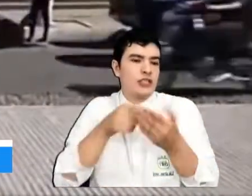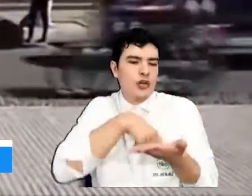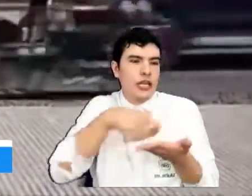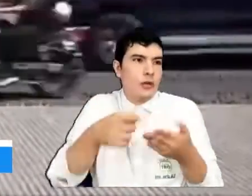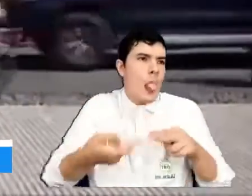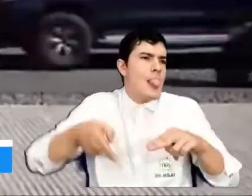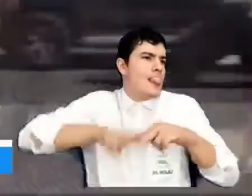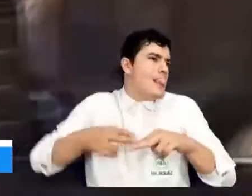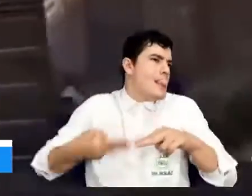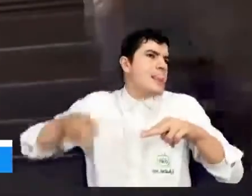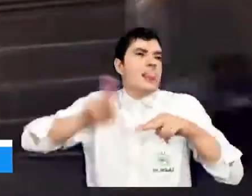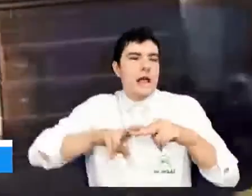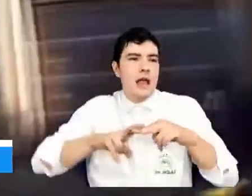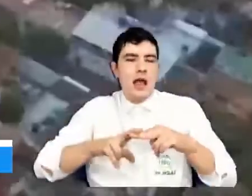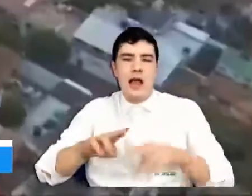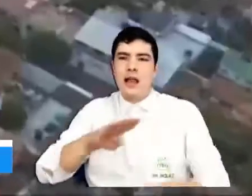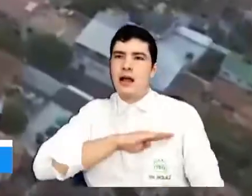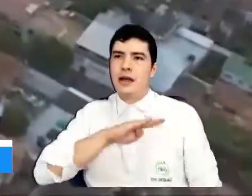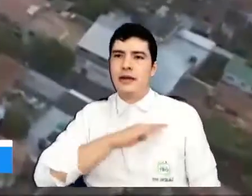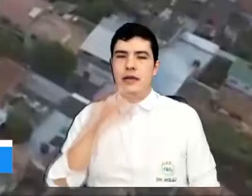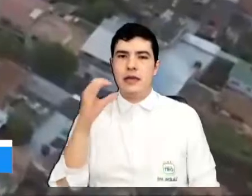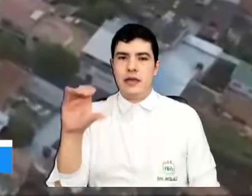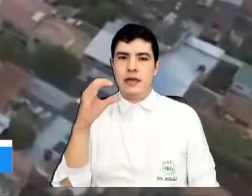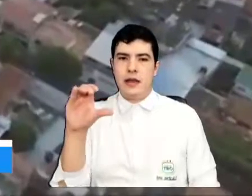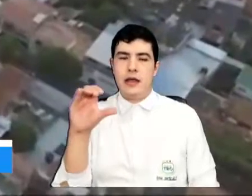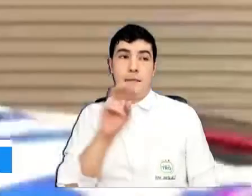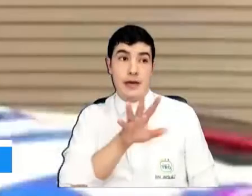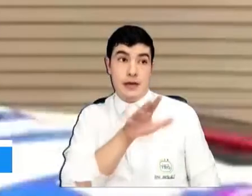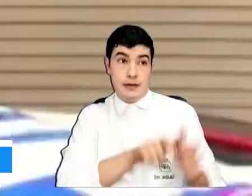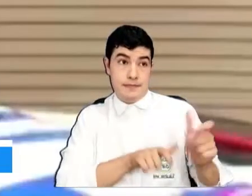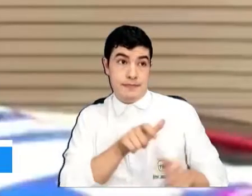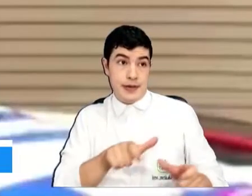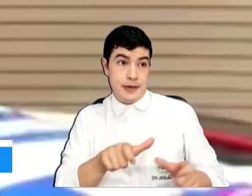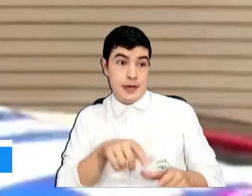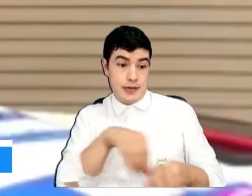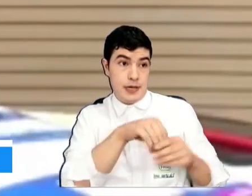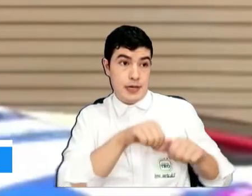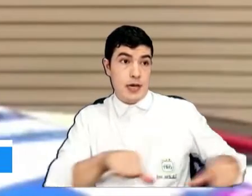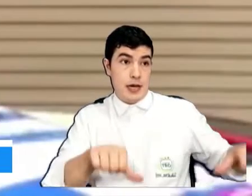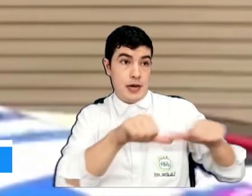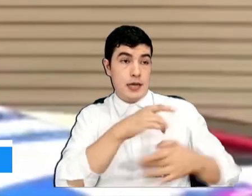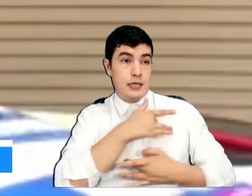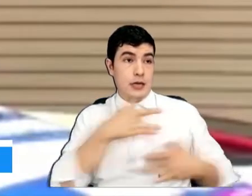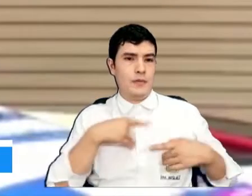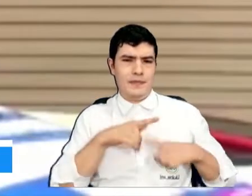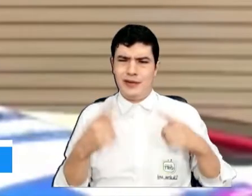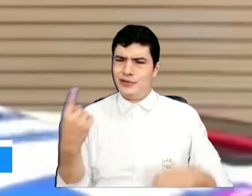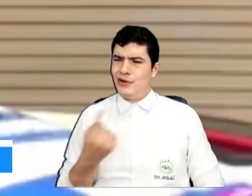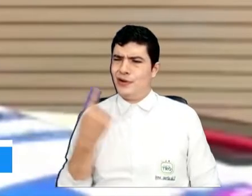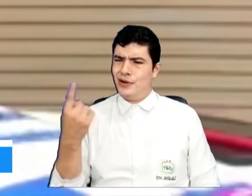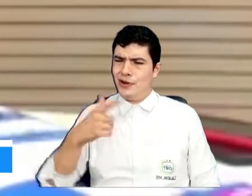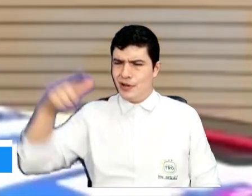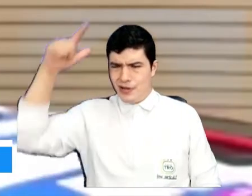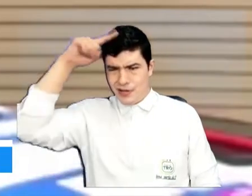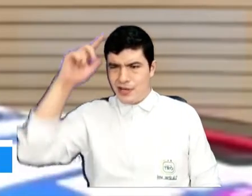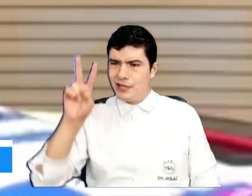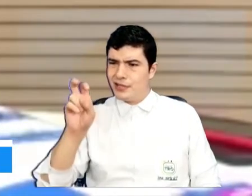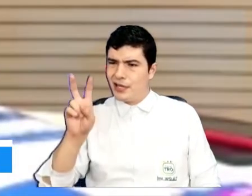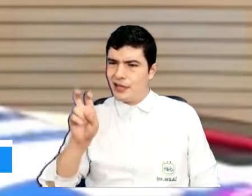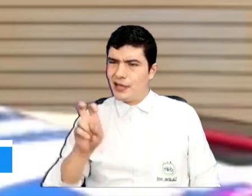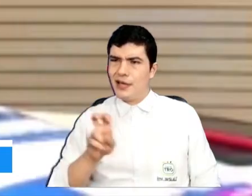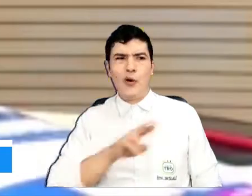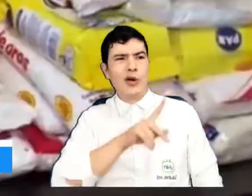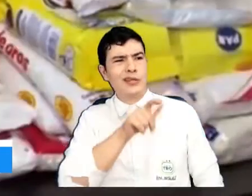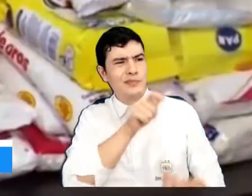burócratas, tecnócratas innecesarios en una crisis de coronavirus. Por su parte, el presidente Iván Duque calificó como bandidos a quienes se aprovechen de la